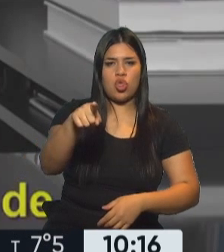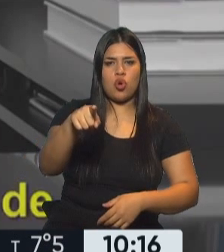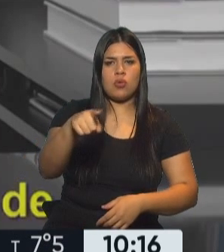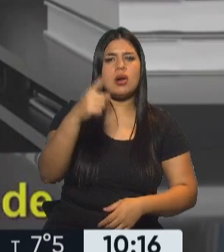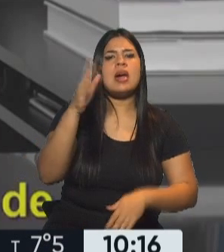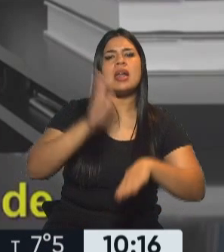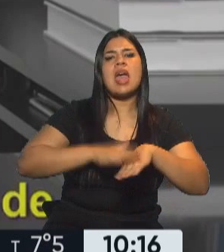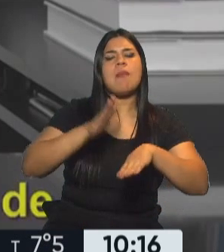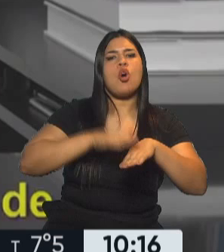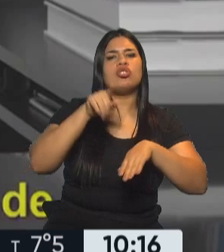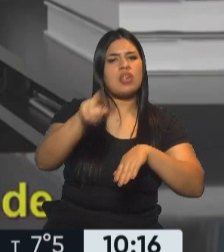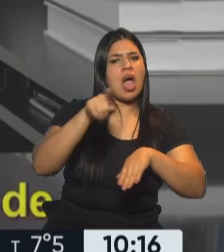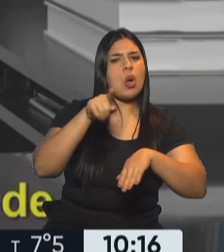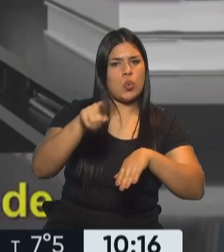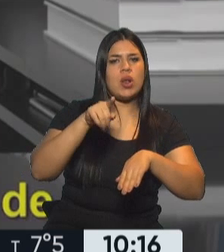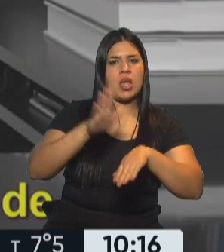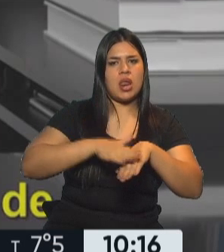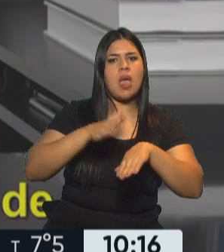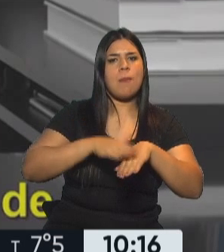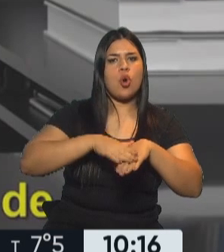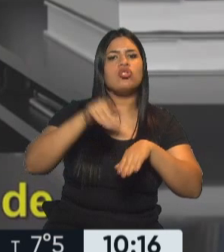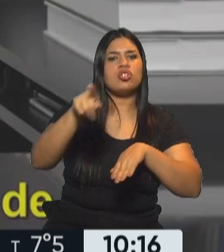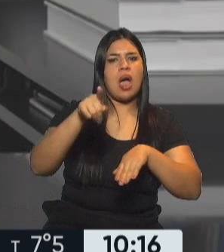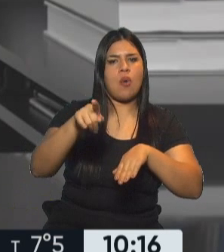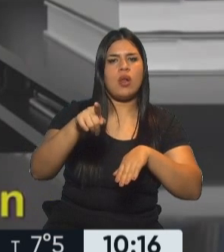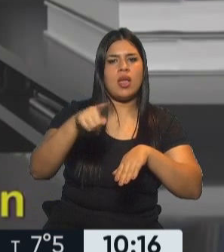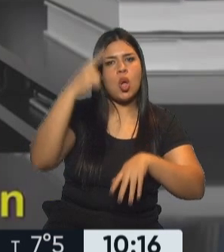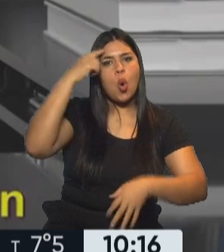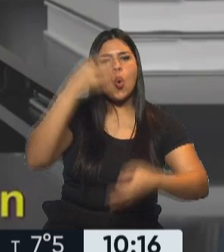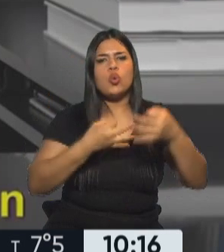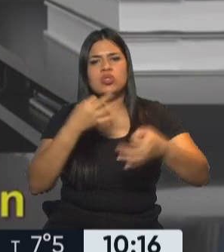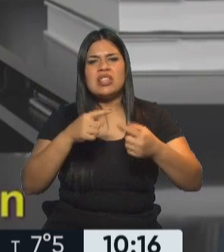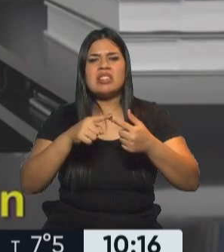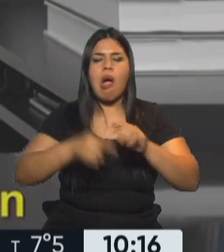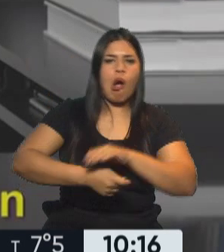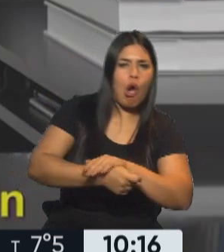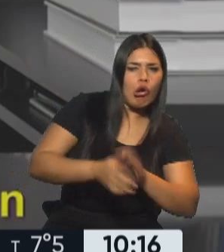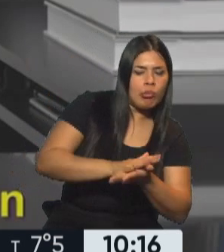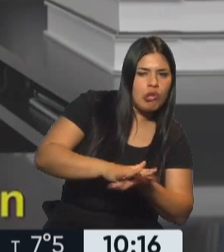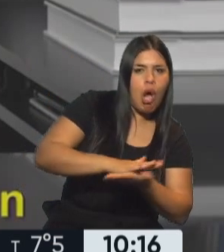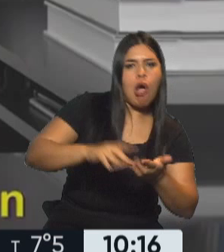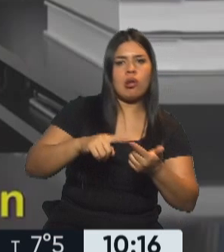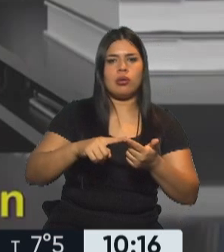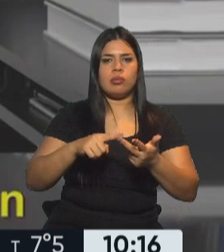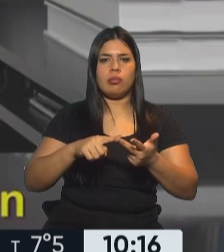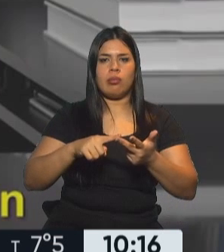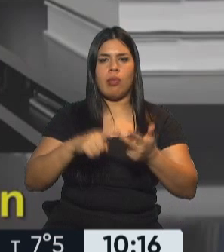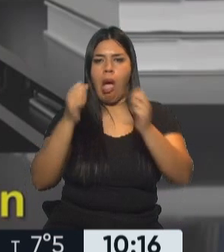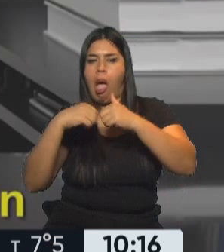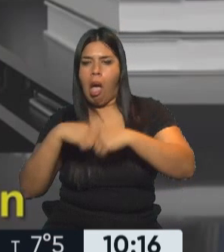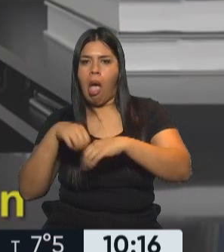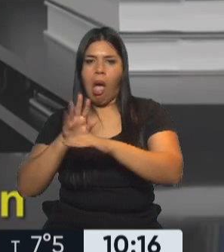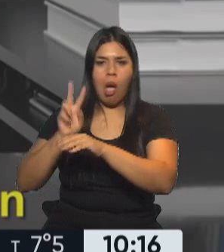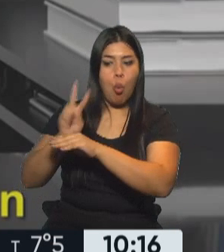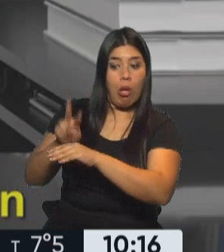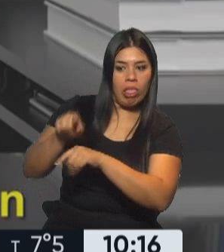únicos responsables por los entramados de inoperancia, corrupción y encubrimiento que nos